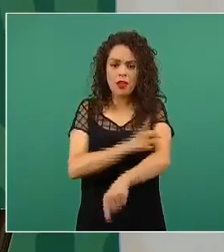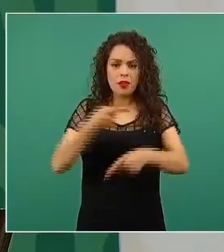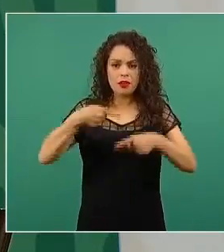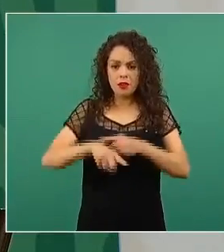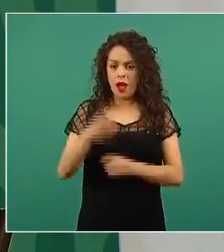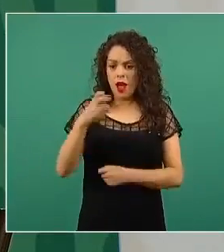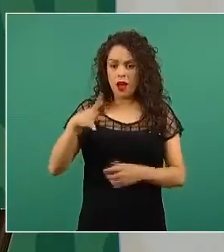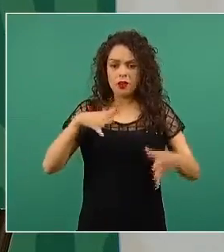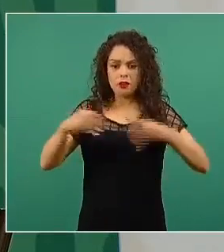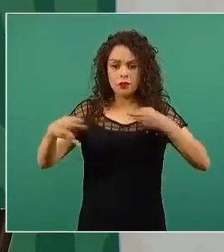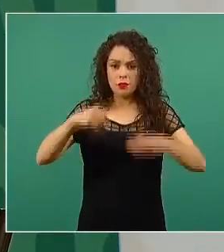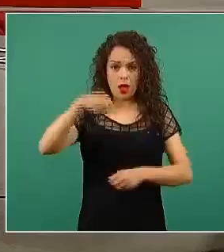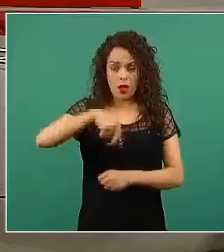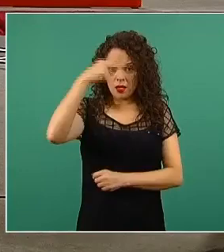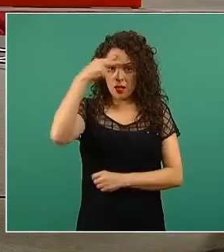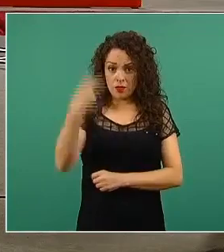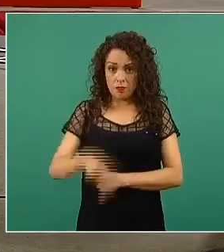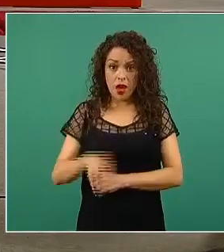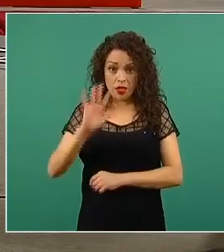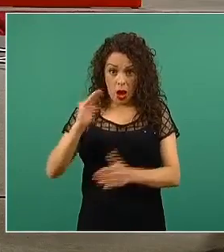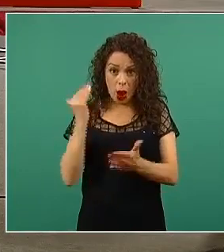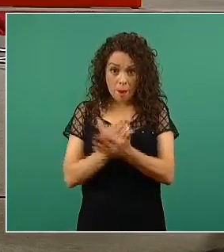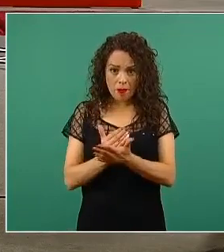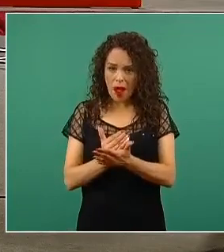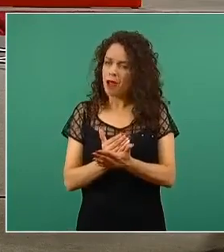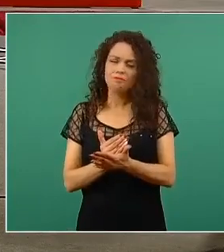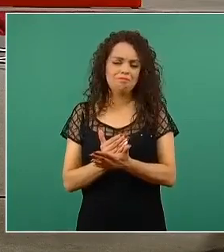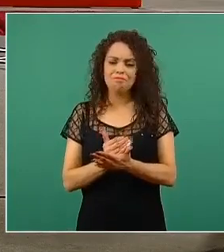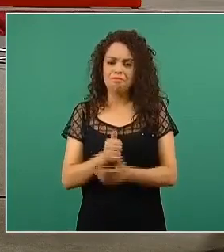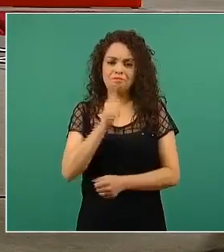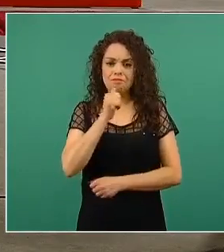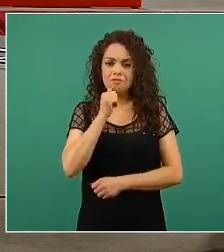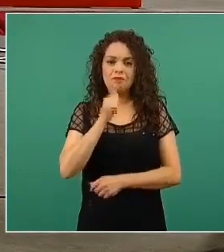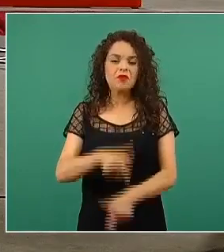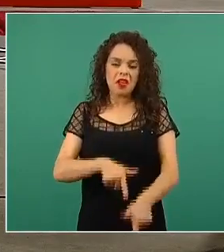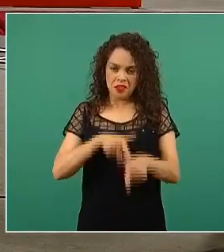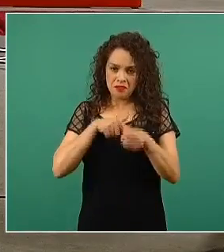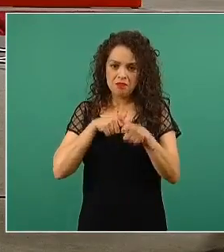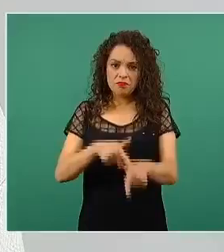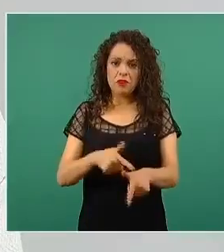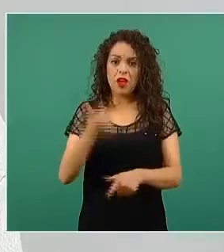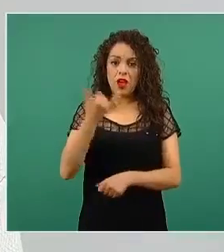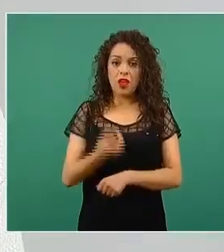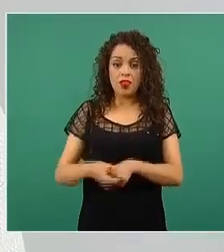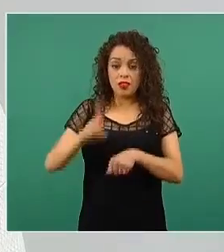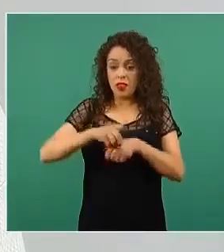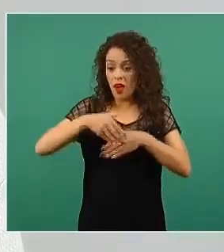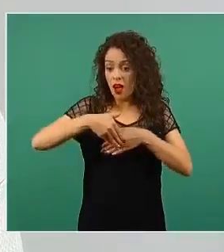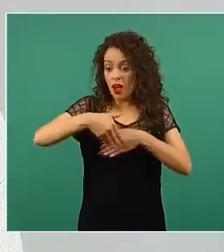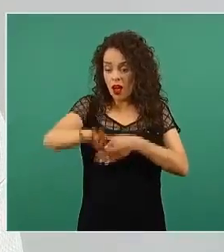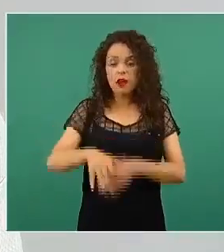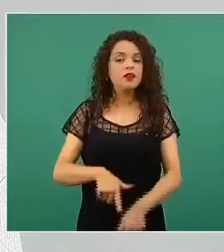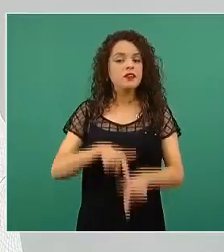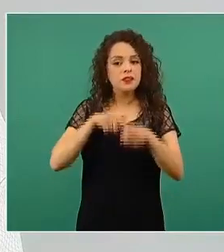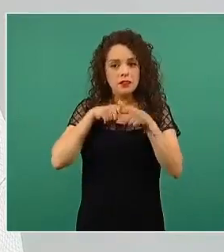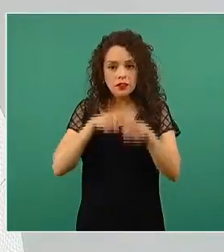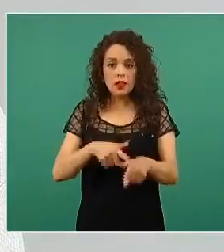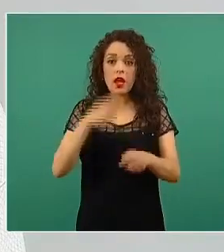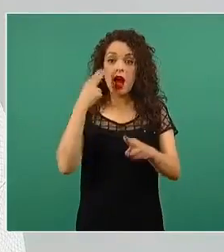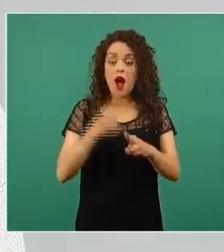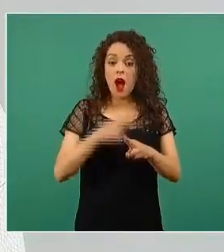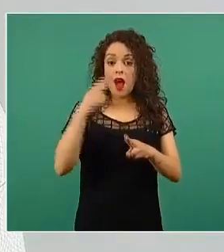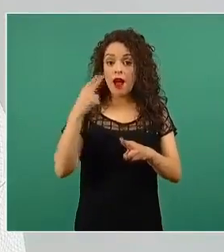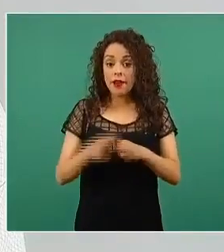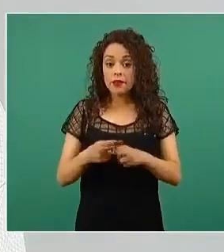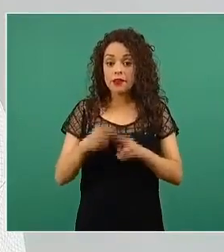en México y no han parado hasta el día de hoy y de seguro no lo van a hacer en siguientes días hasta que más adelante esto obviamente